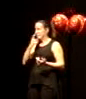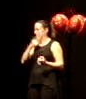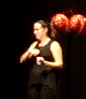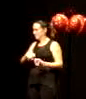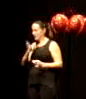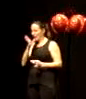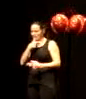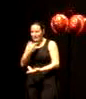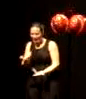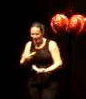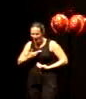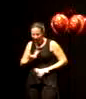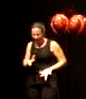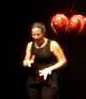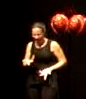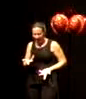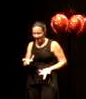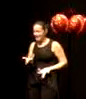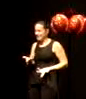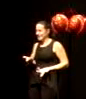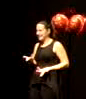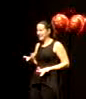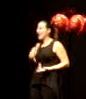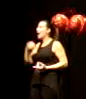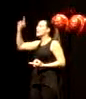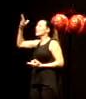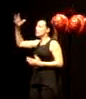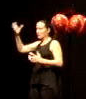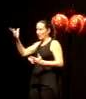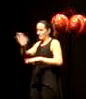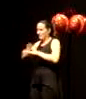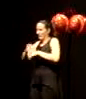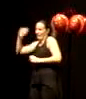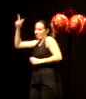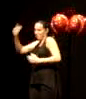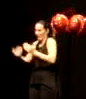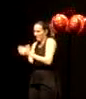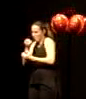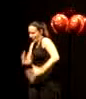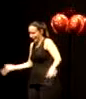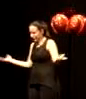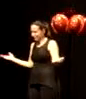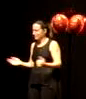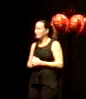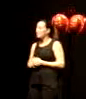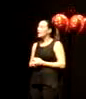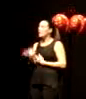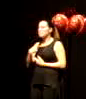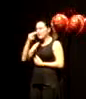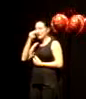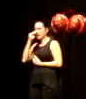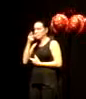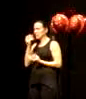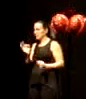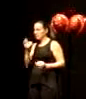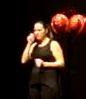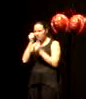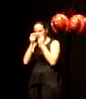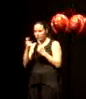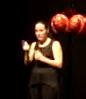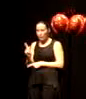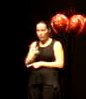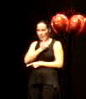¿Qué me ayuda? El sol está allí para hacer un buen día. Lo que me parece interesante, fíjense aquí cómo